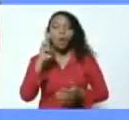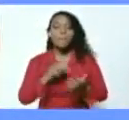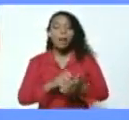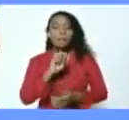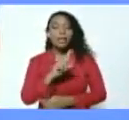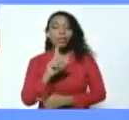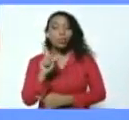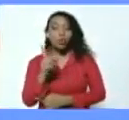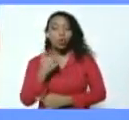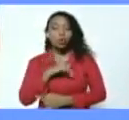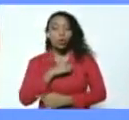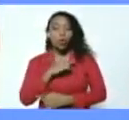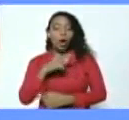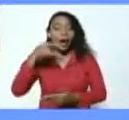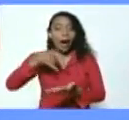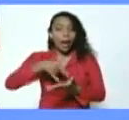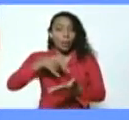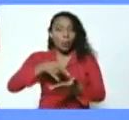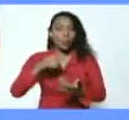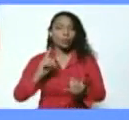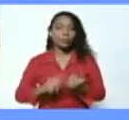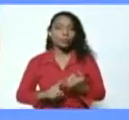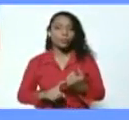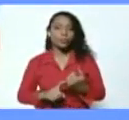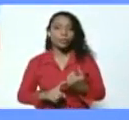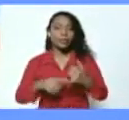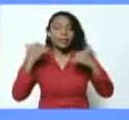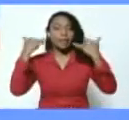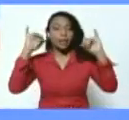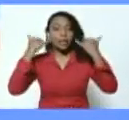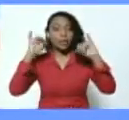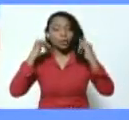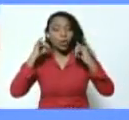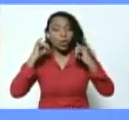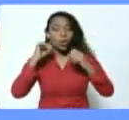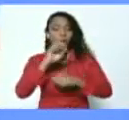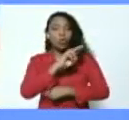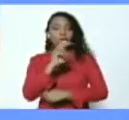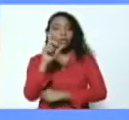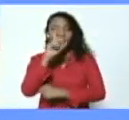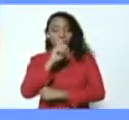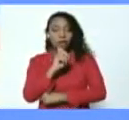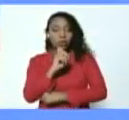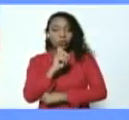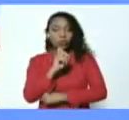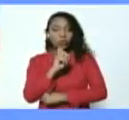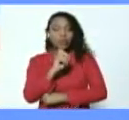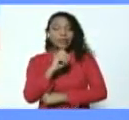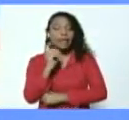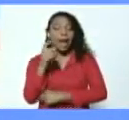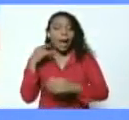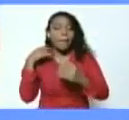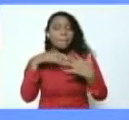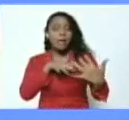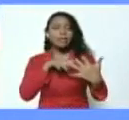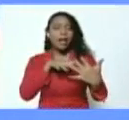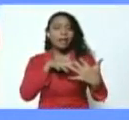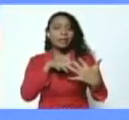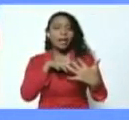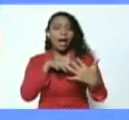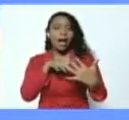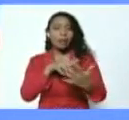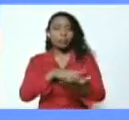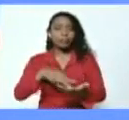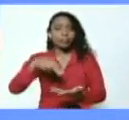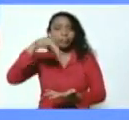2021 estaremos en Carabobo, conmemorando los 200 años de la batalla inmortal